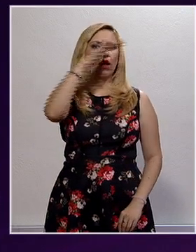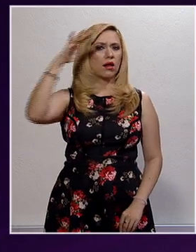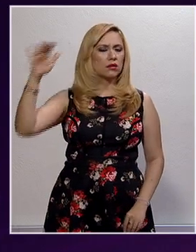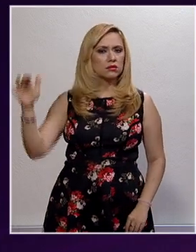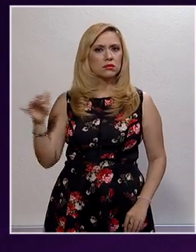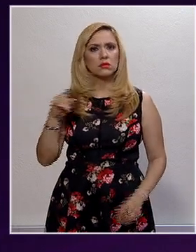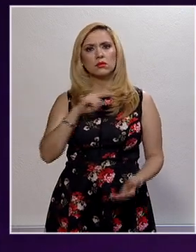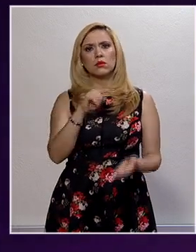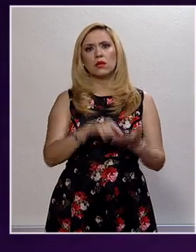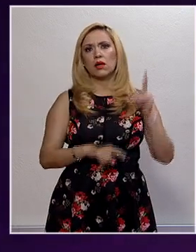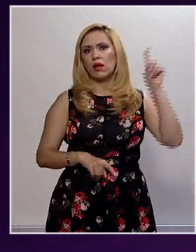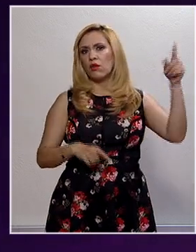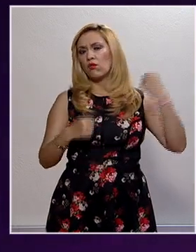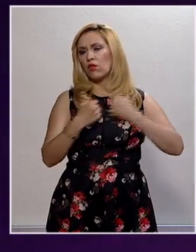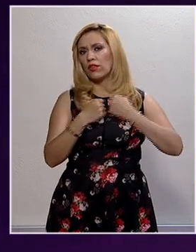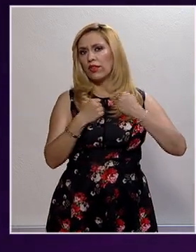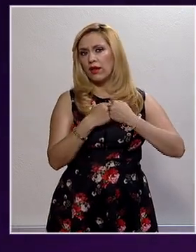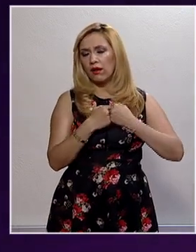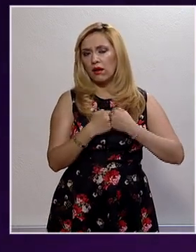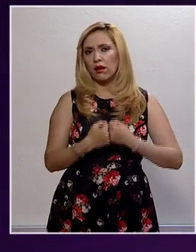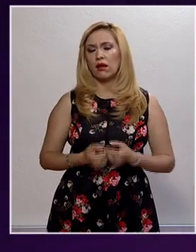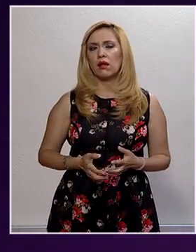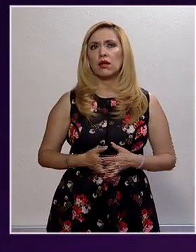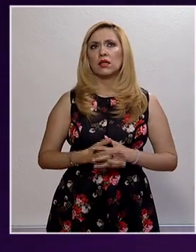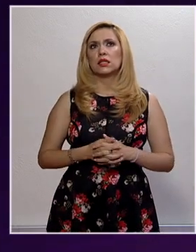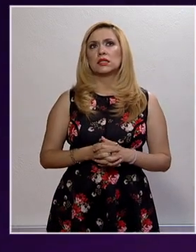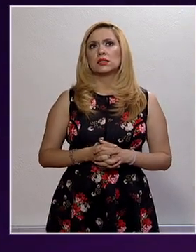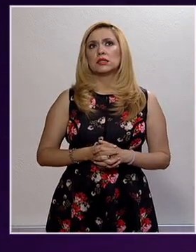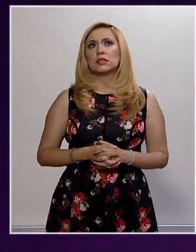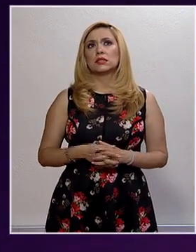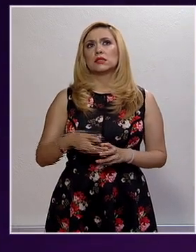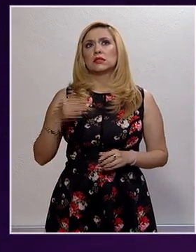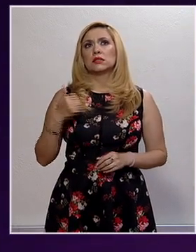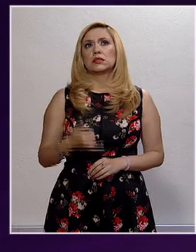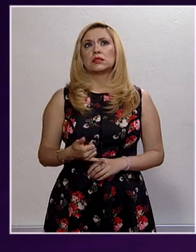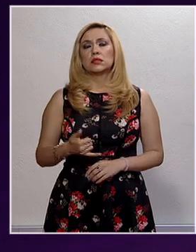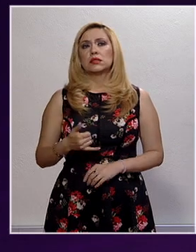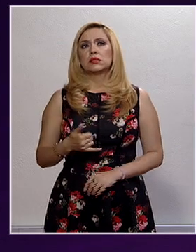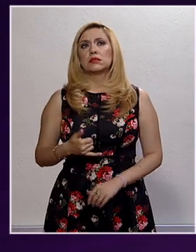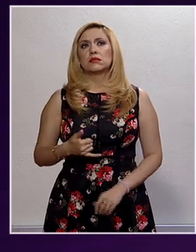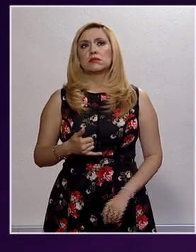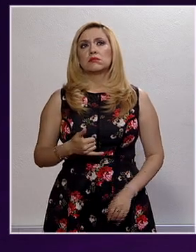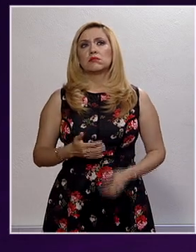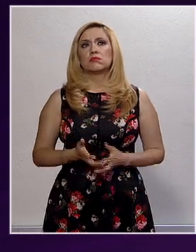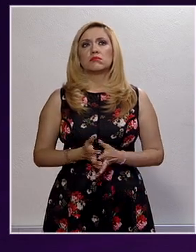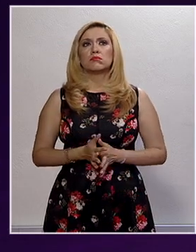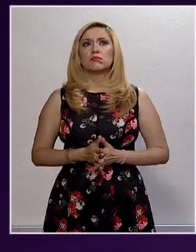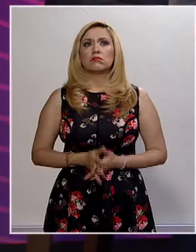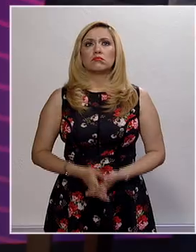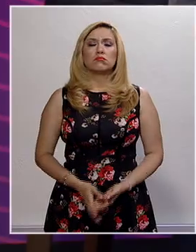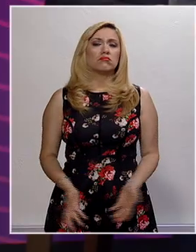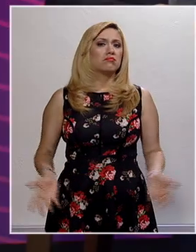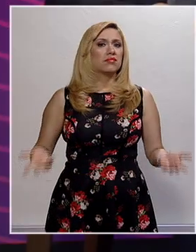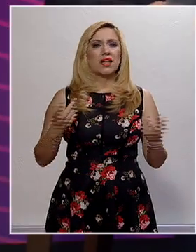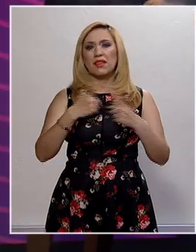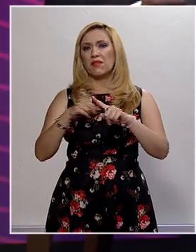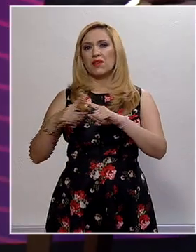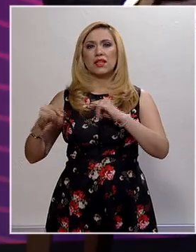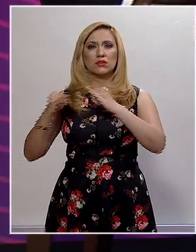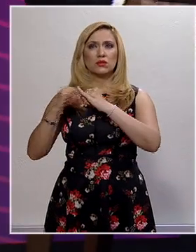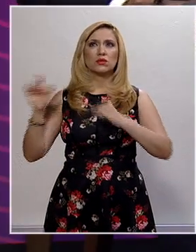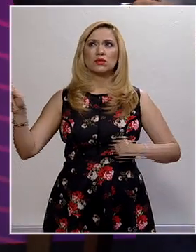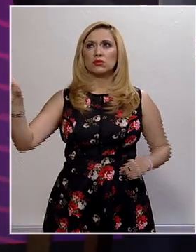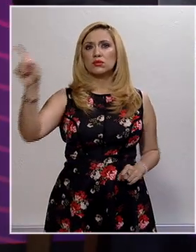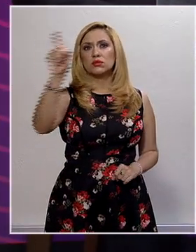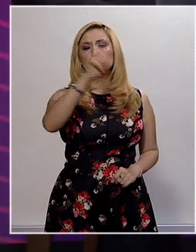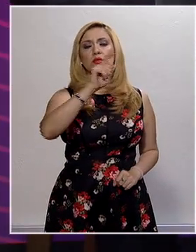en esa zona fronteriza, y ha habido varias instituciones,